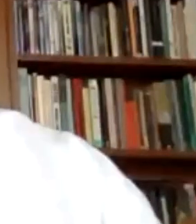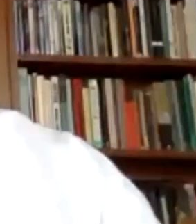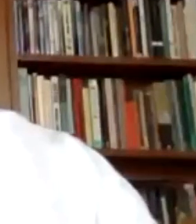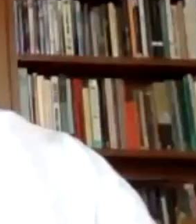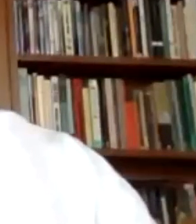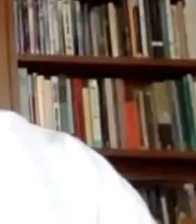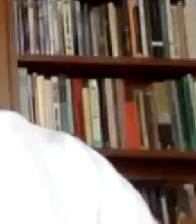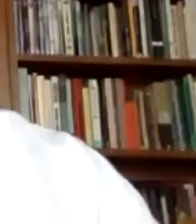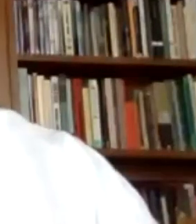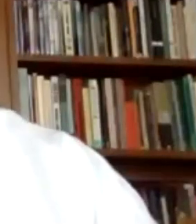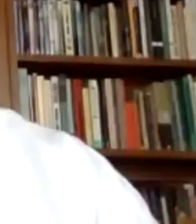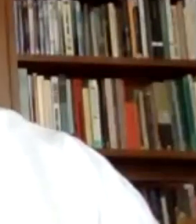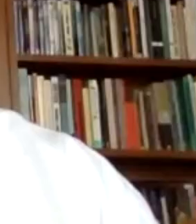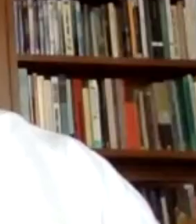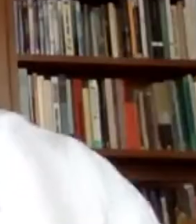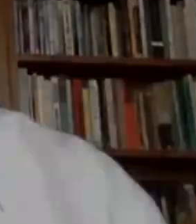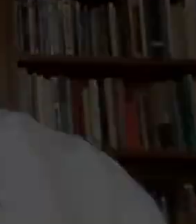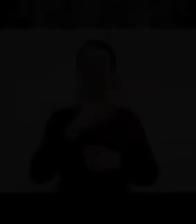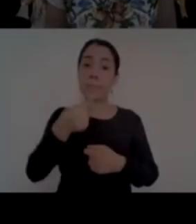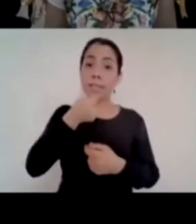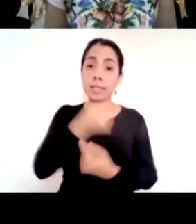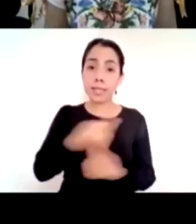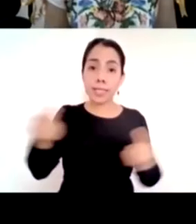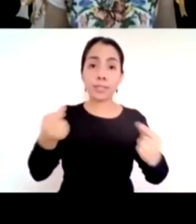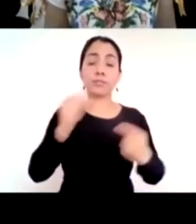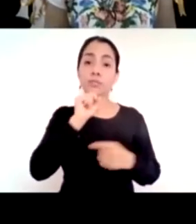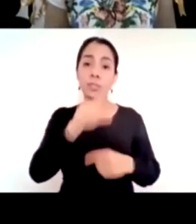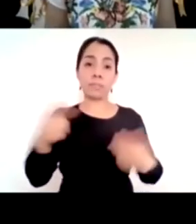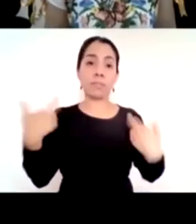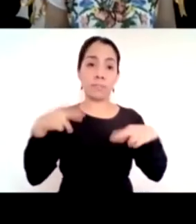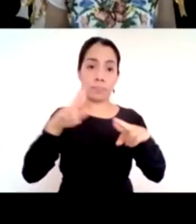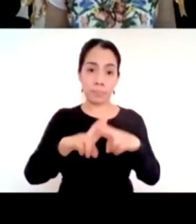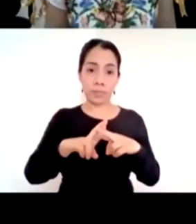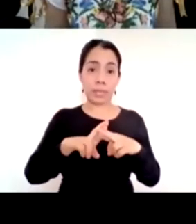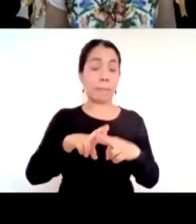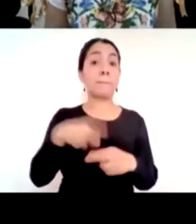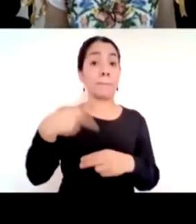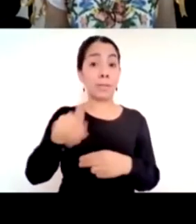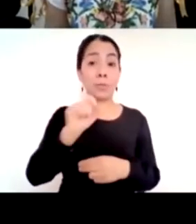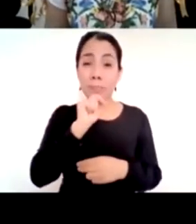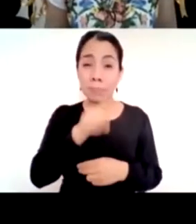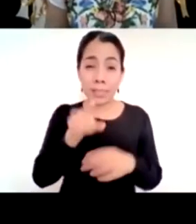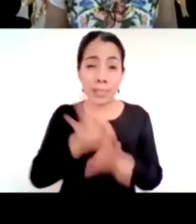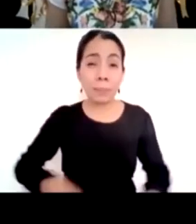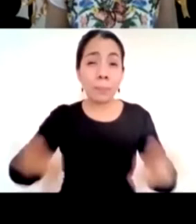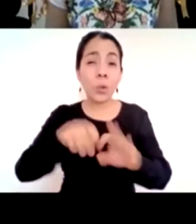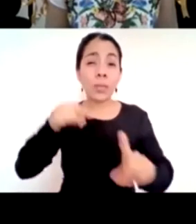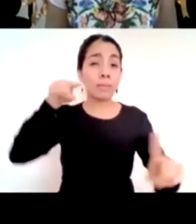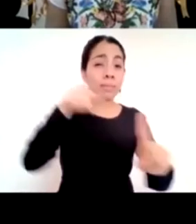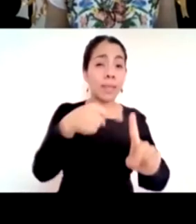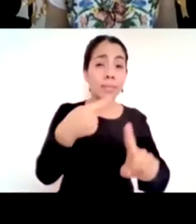ser también una de las grandes reflexiones que nos llevemos. Bravo, padres y madres de familia. Bravo,